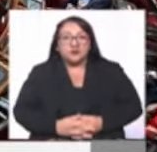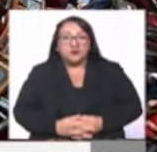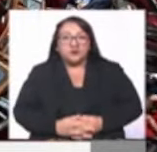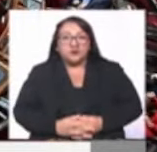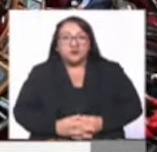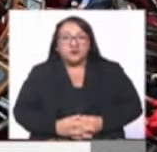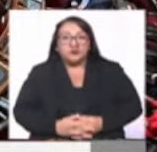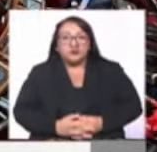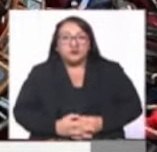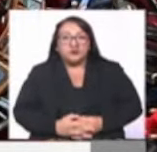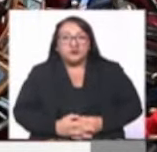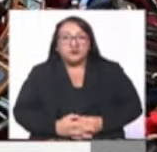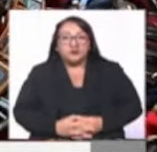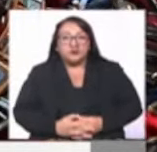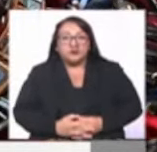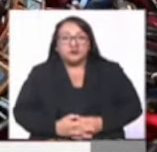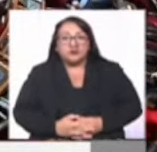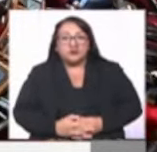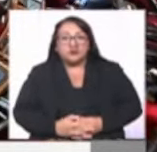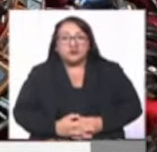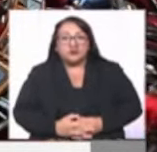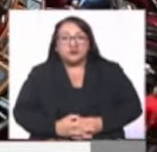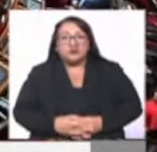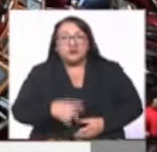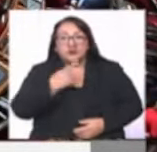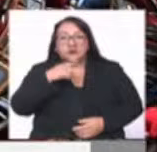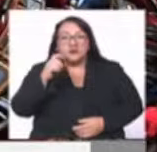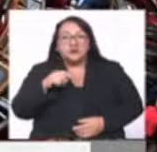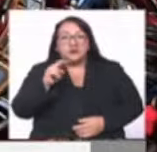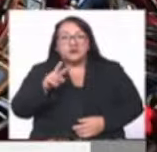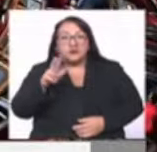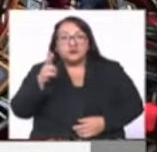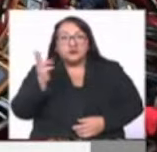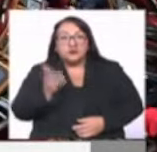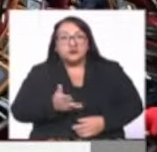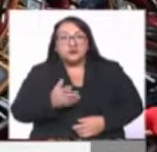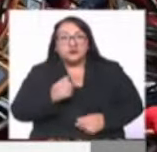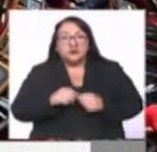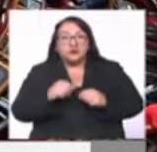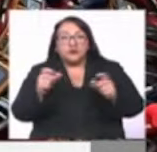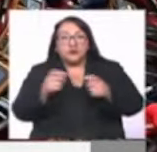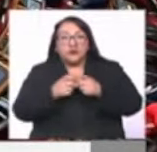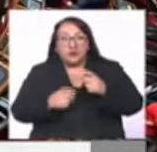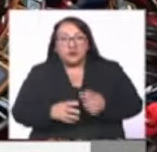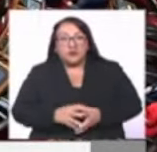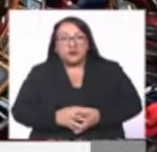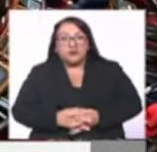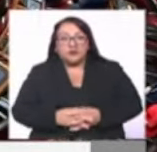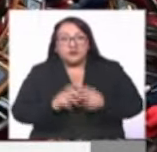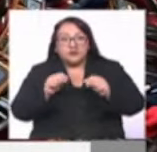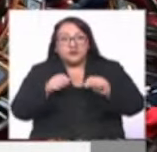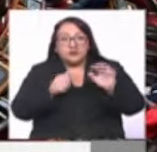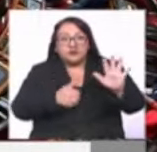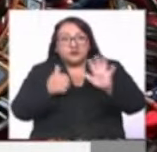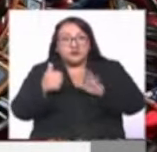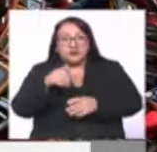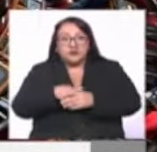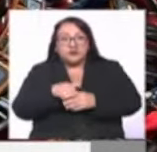inhabilitación es necesario contar con dos ter del número total de parlamentarios es decir 66